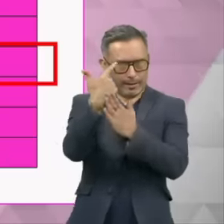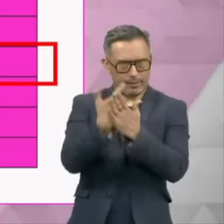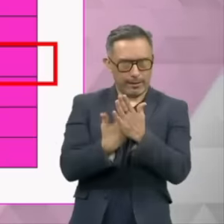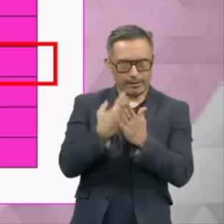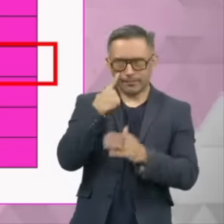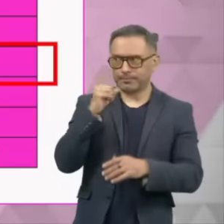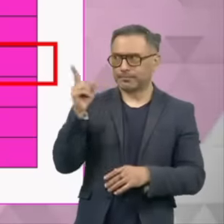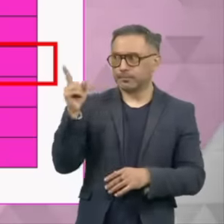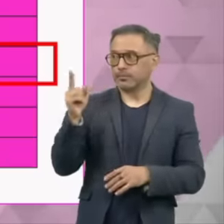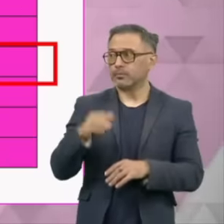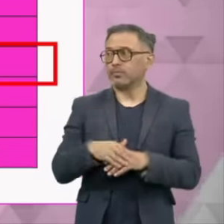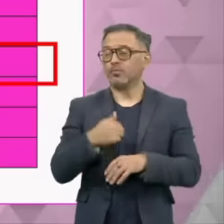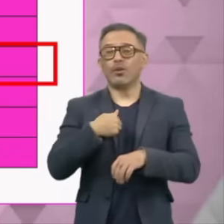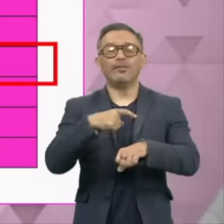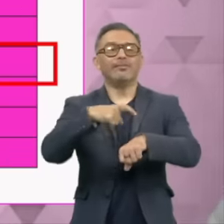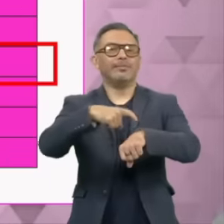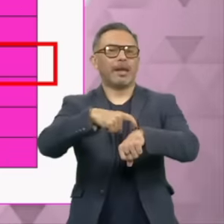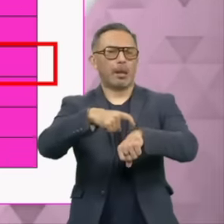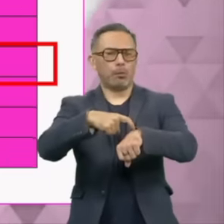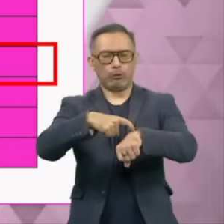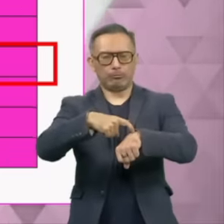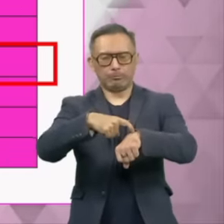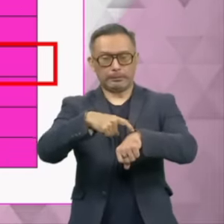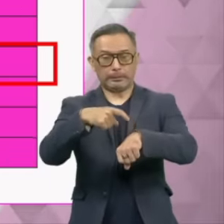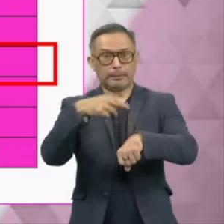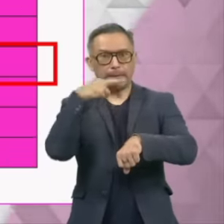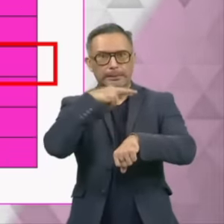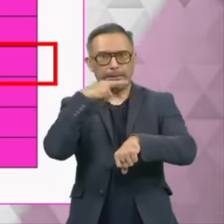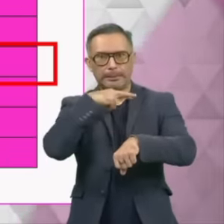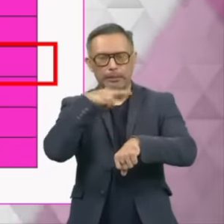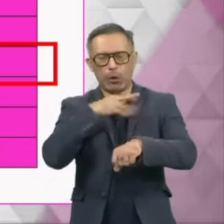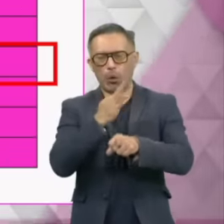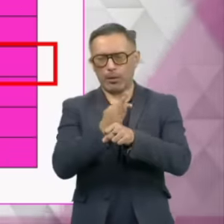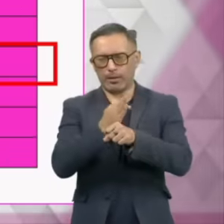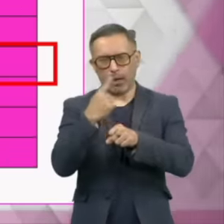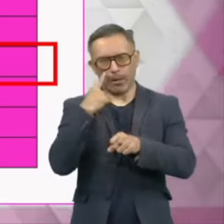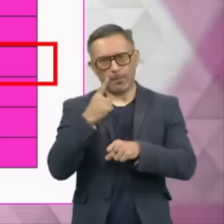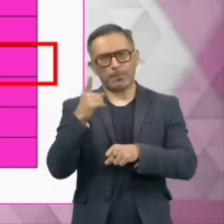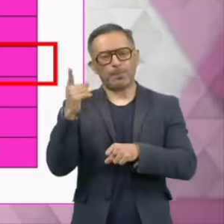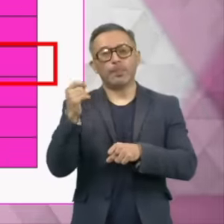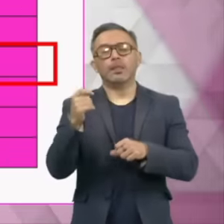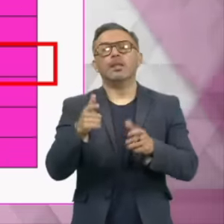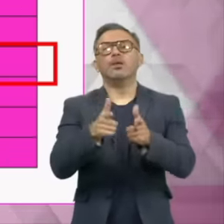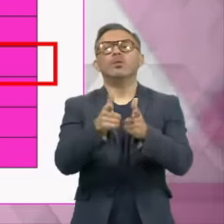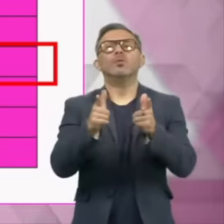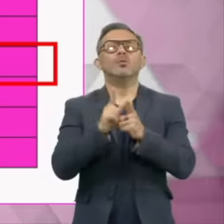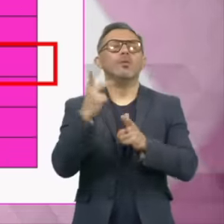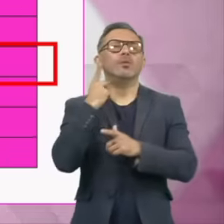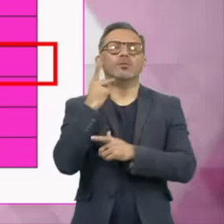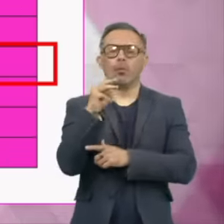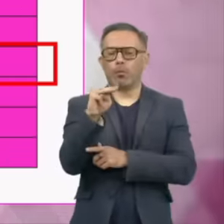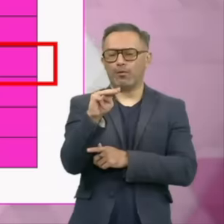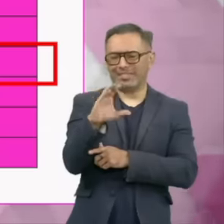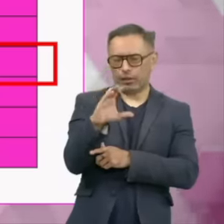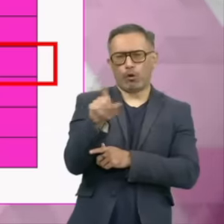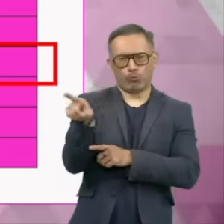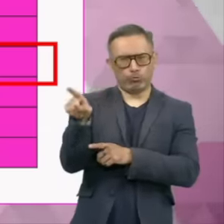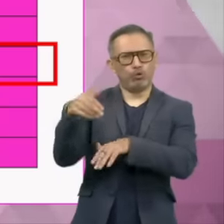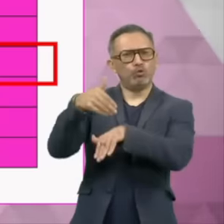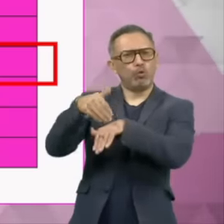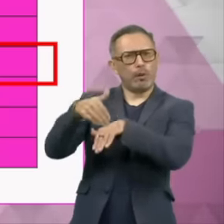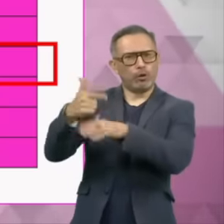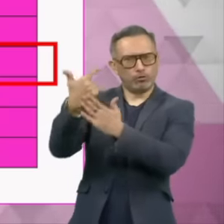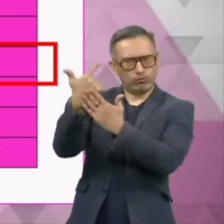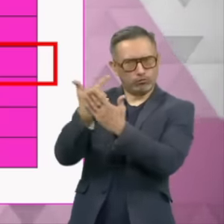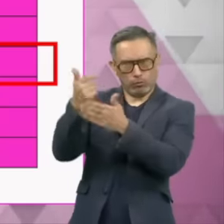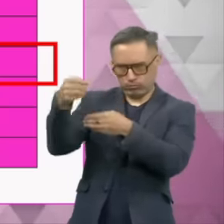tiempo, voy a utilizar a manera de ejemplo los números del partido Movimiento Ciudadano. A partir